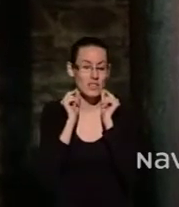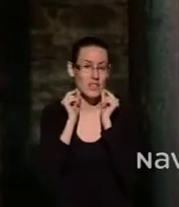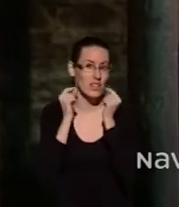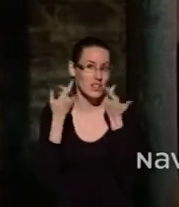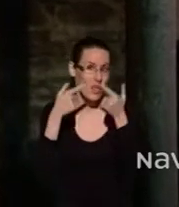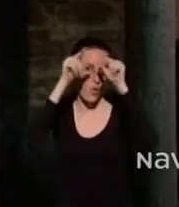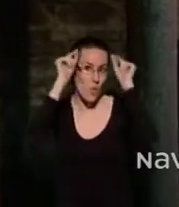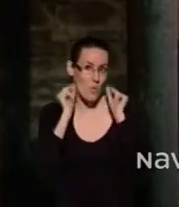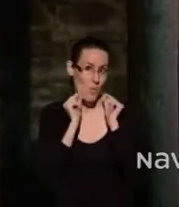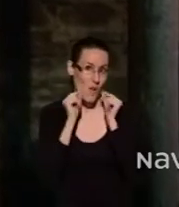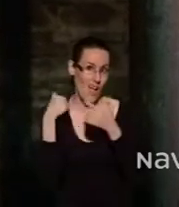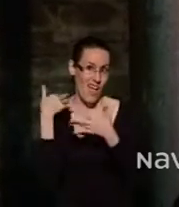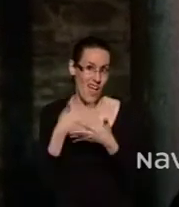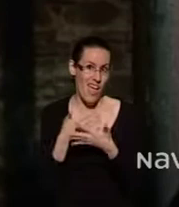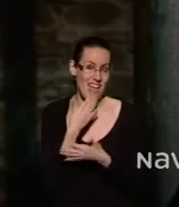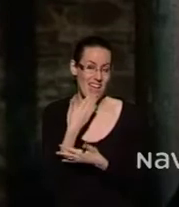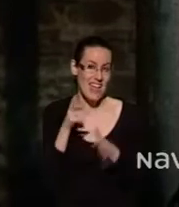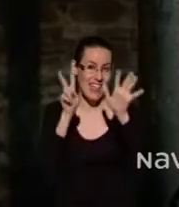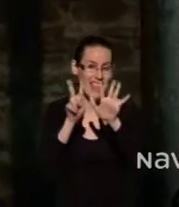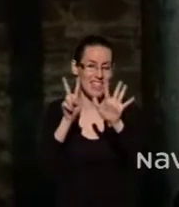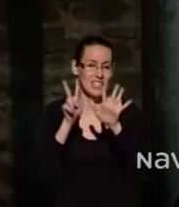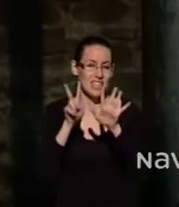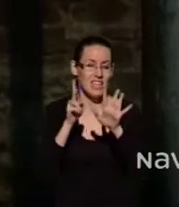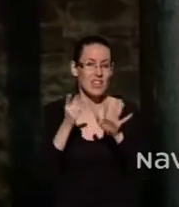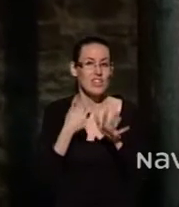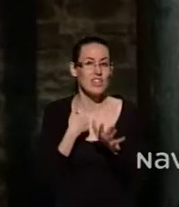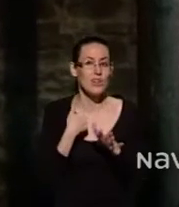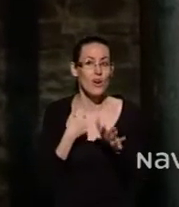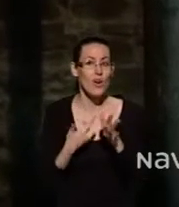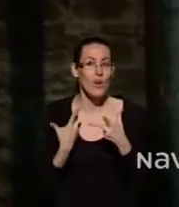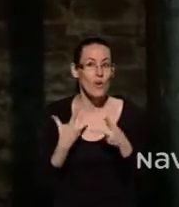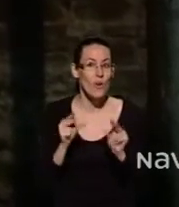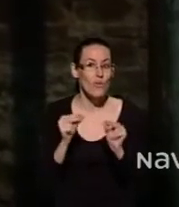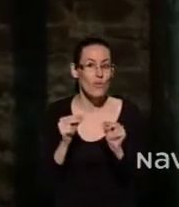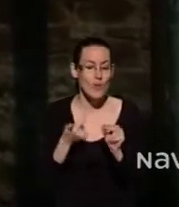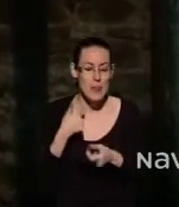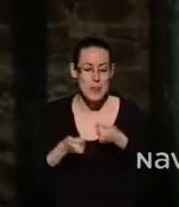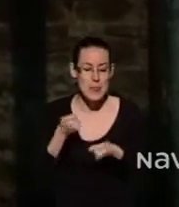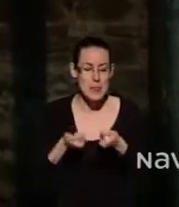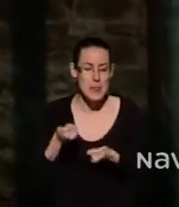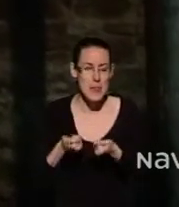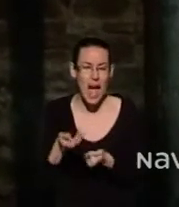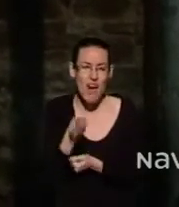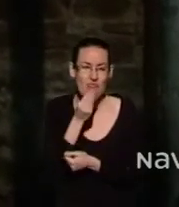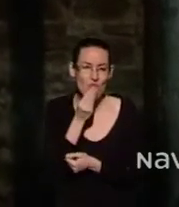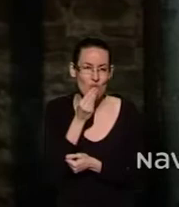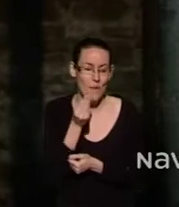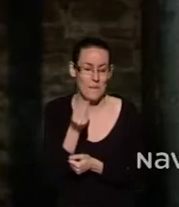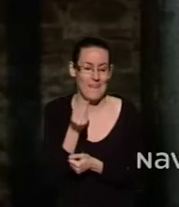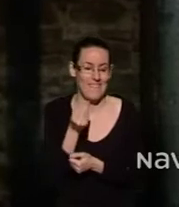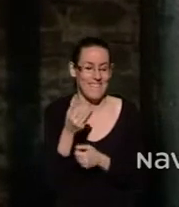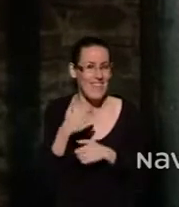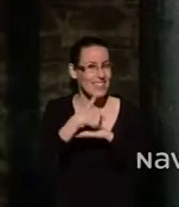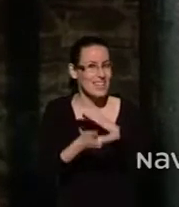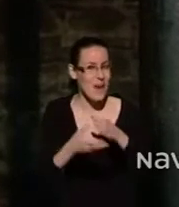recreo, pues yo como una bala al trujal de Navarro a por el almuerzo, claro. La tostada en el depósito del aceite, de aquellos cabezones